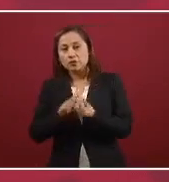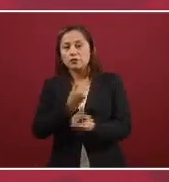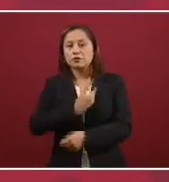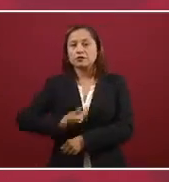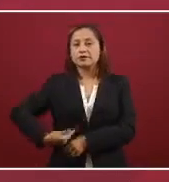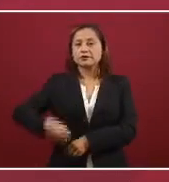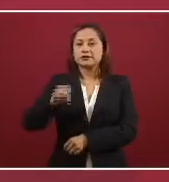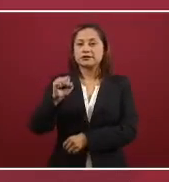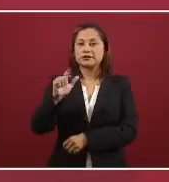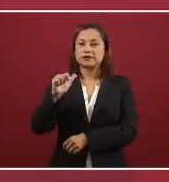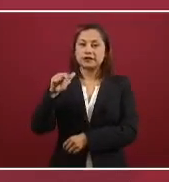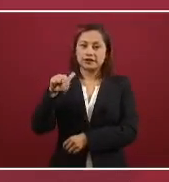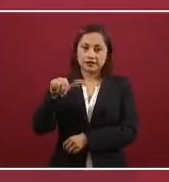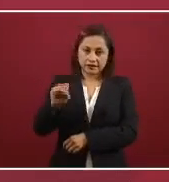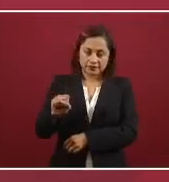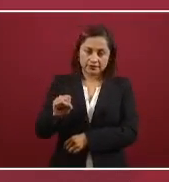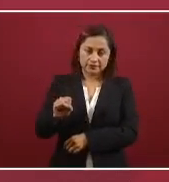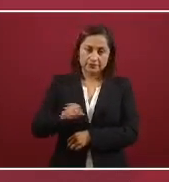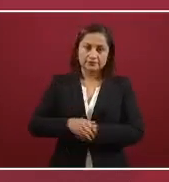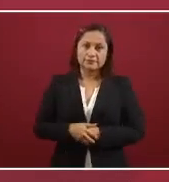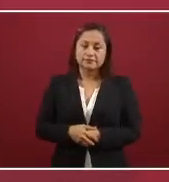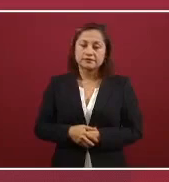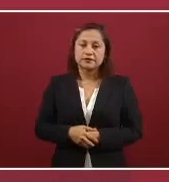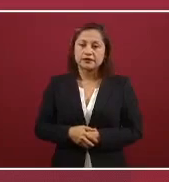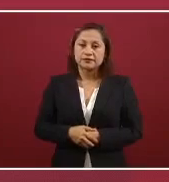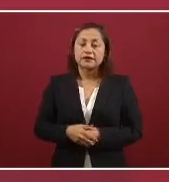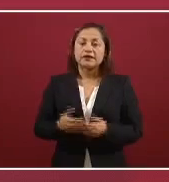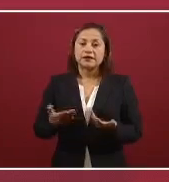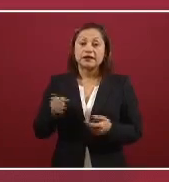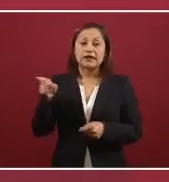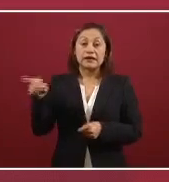y promotor de la política de privatizaciones.